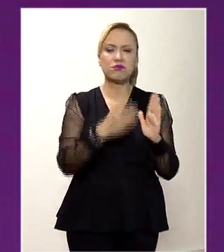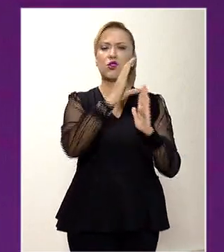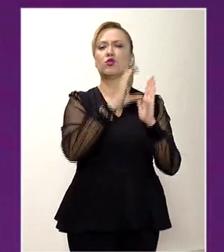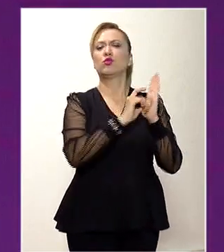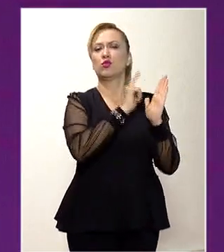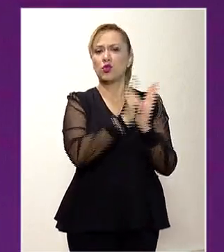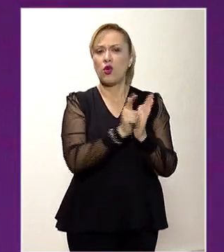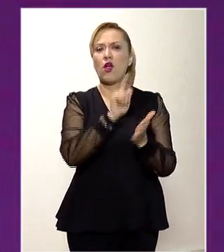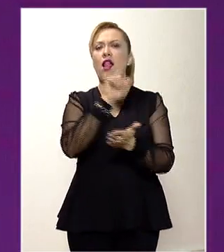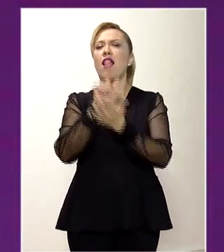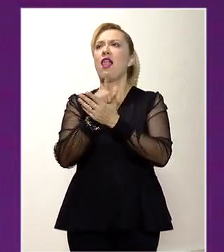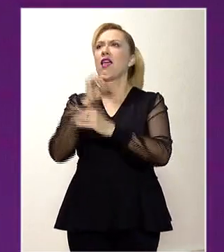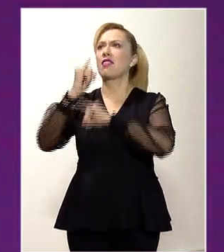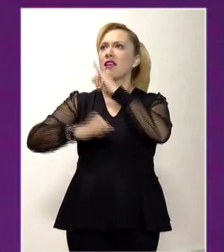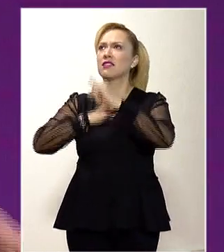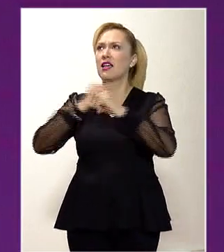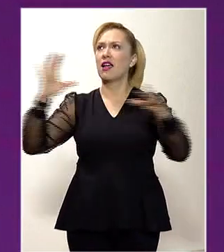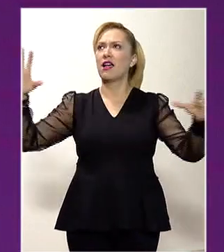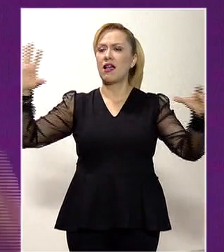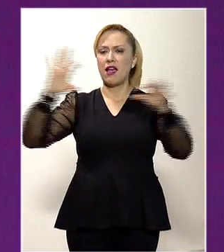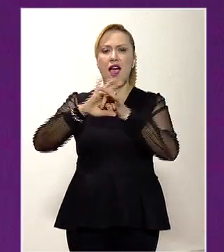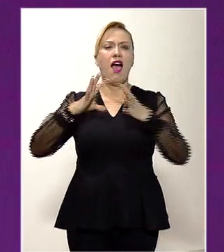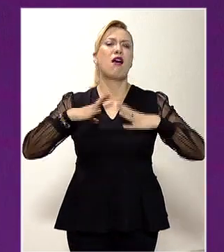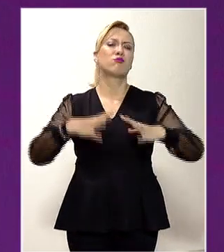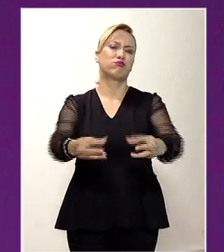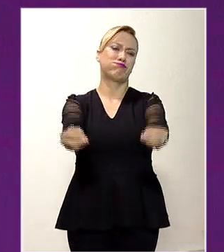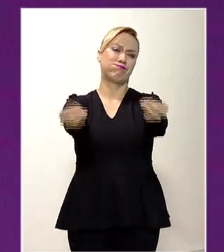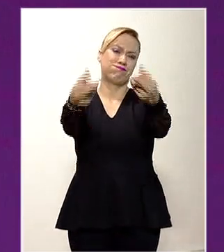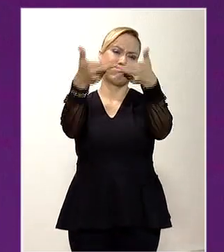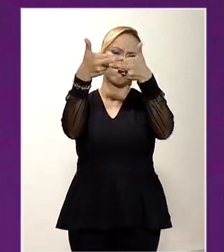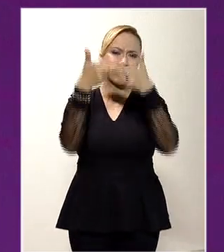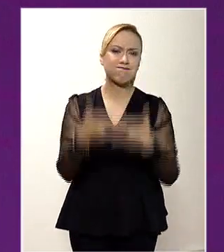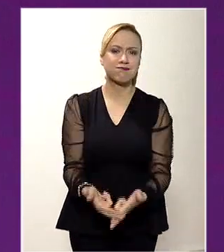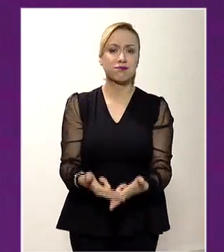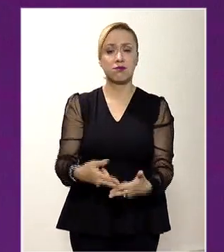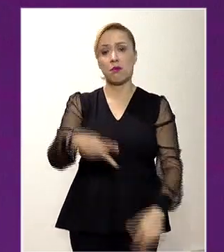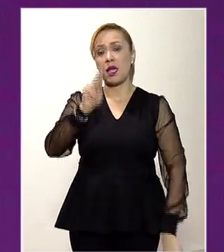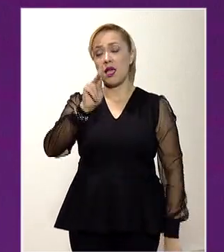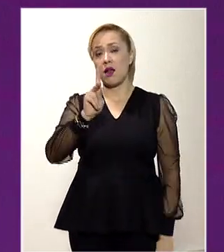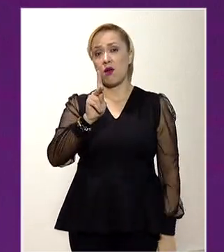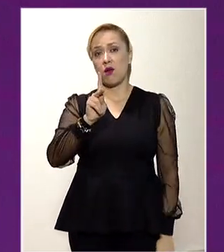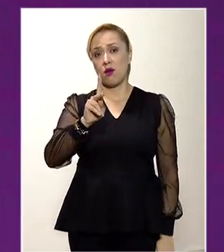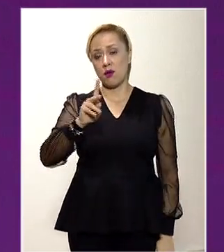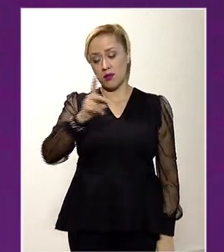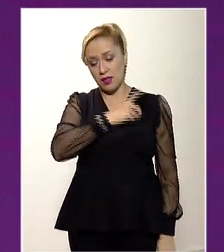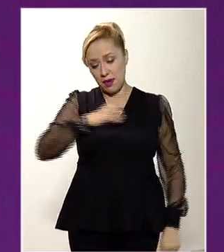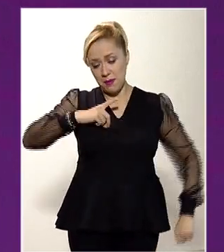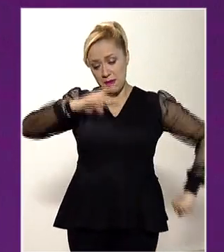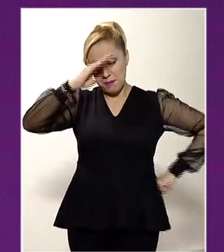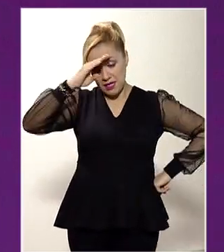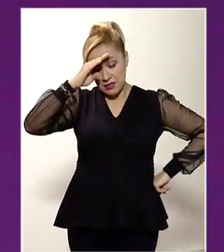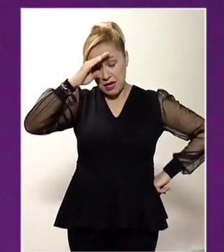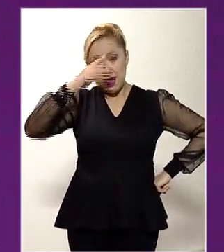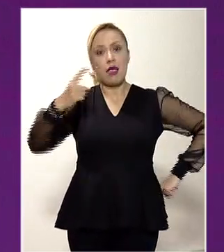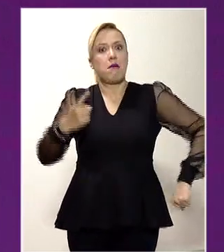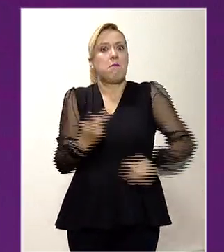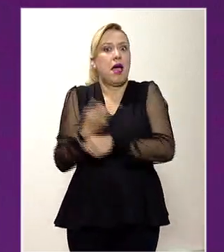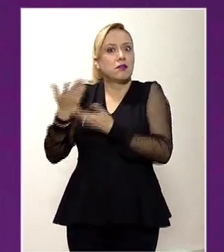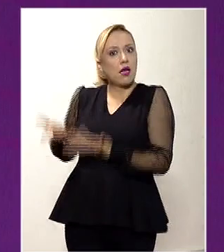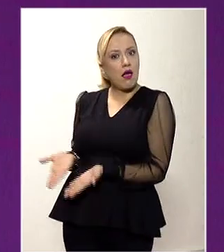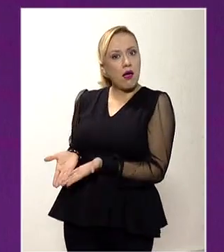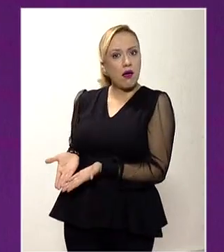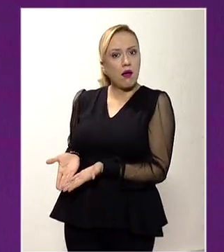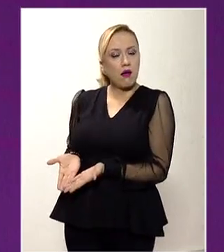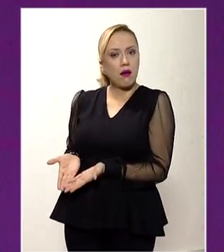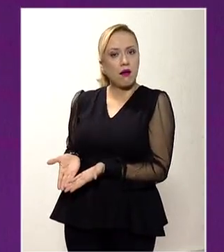protocolos homologados hay para aventar al cielo. Sí, en Hay todos que los ámbitos, pensar además. si eso es una buena estrategia o es momento de repensar qué está pasando. Ujú. O sea,